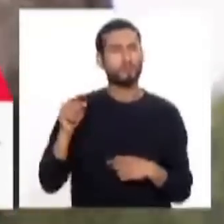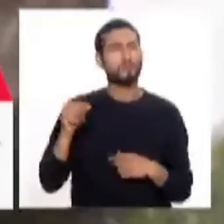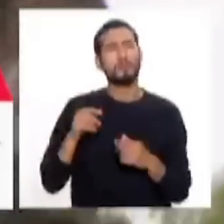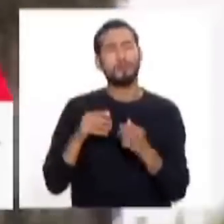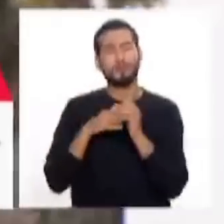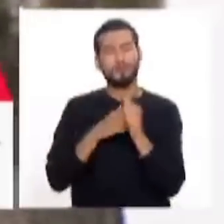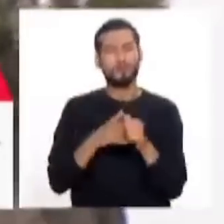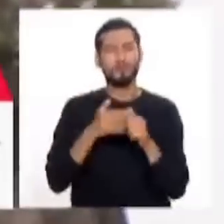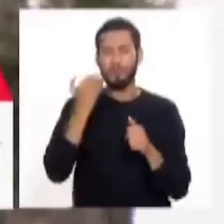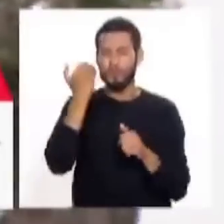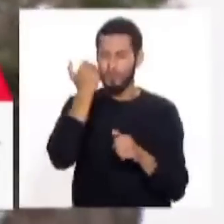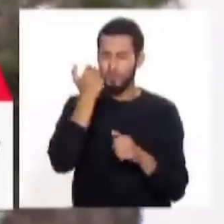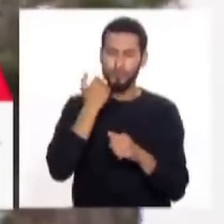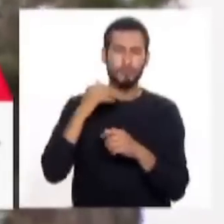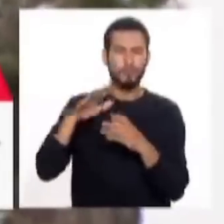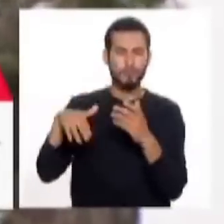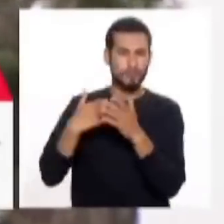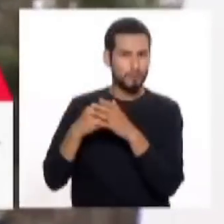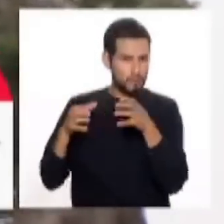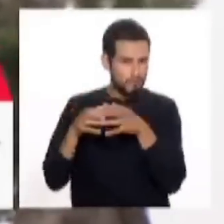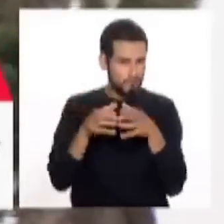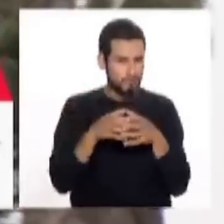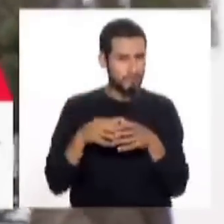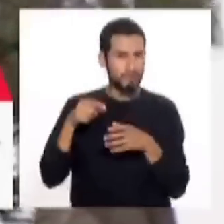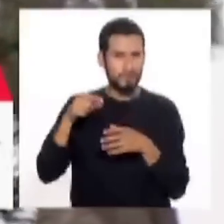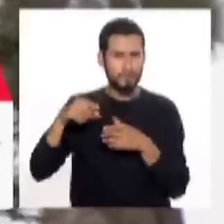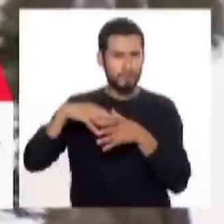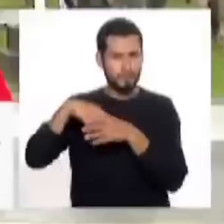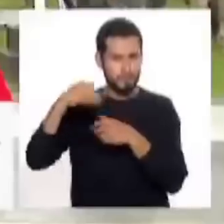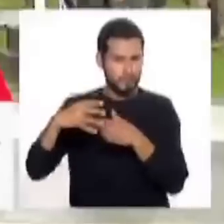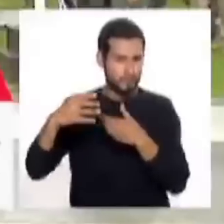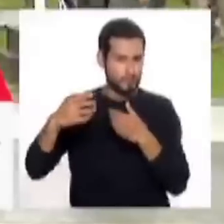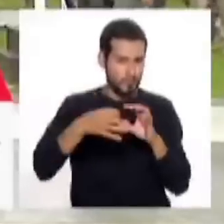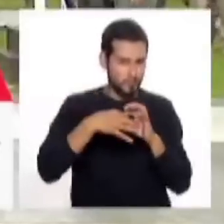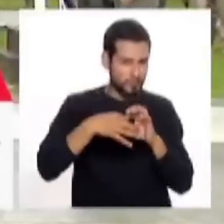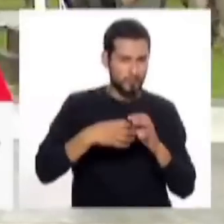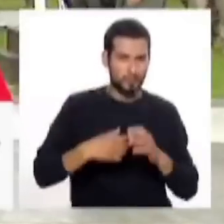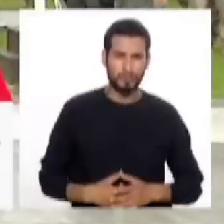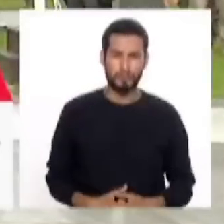más antiguo de las delegaciones extranjeras.